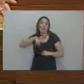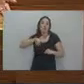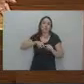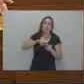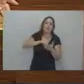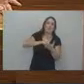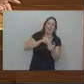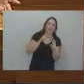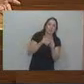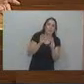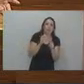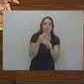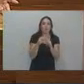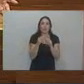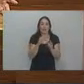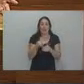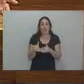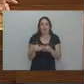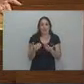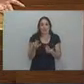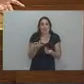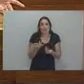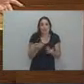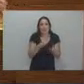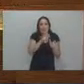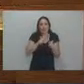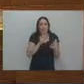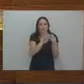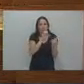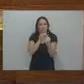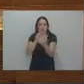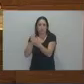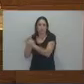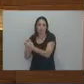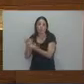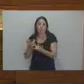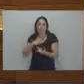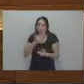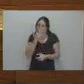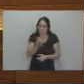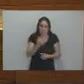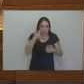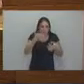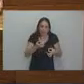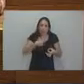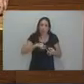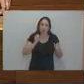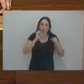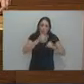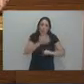social o política, siempre nos ha obligado a entendernos con mucha gente. Y no vamos a tener problema, de verdad, en alcanzar